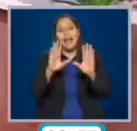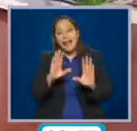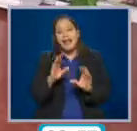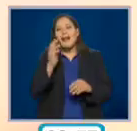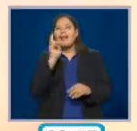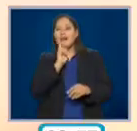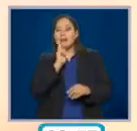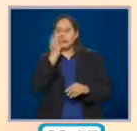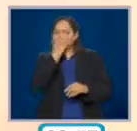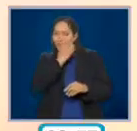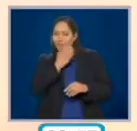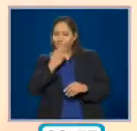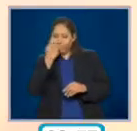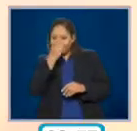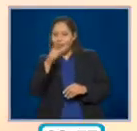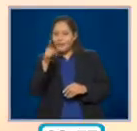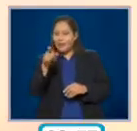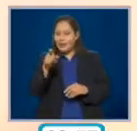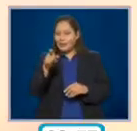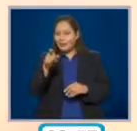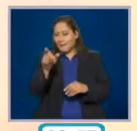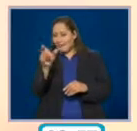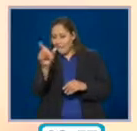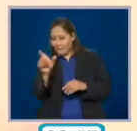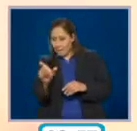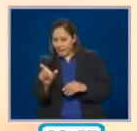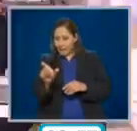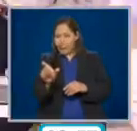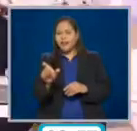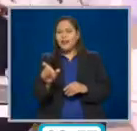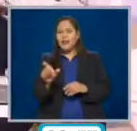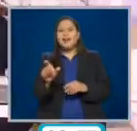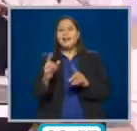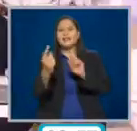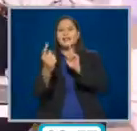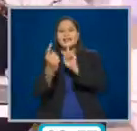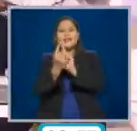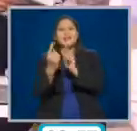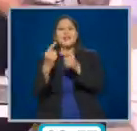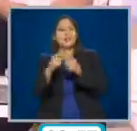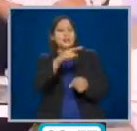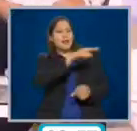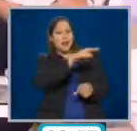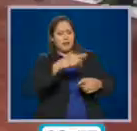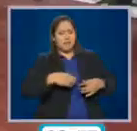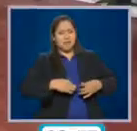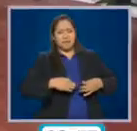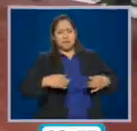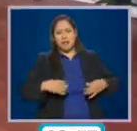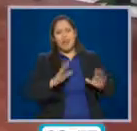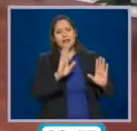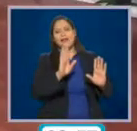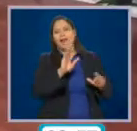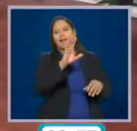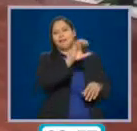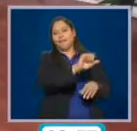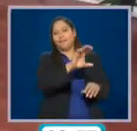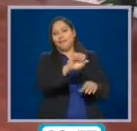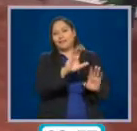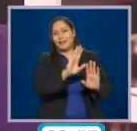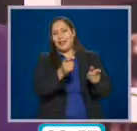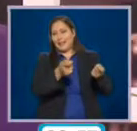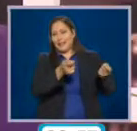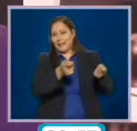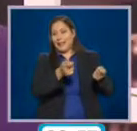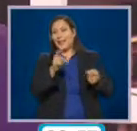ver que tienes que leerlos para que sepas a quién te tienes que enfocar. A los que ya están abiertos dices, bueno, ya los tengo aquí, pero a